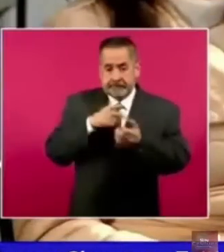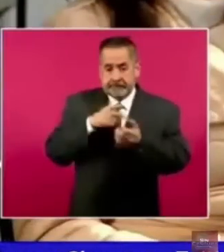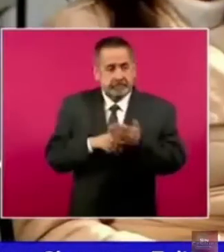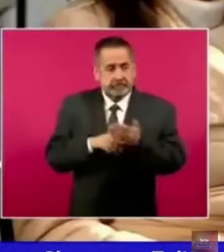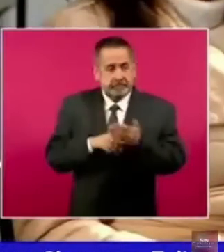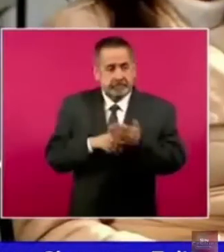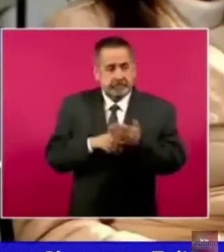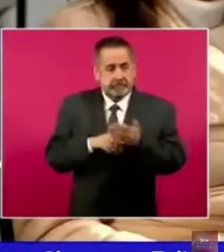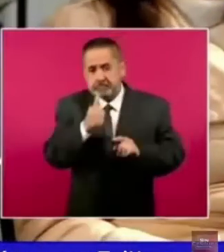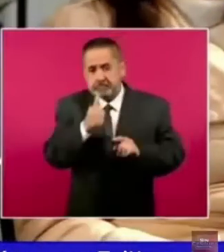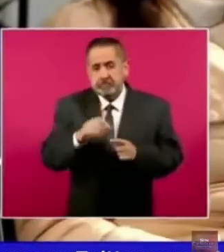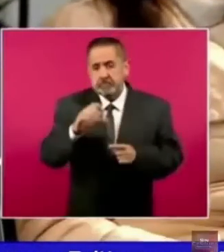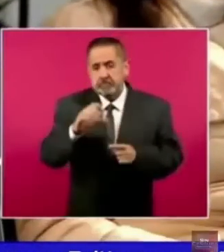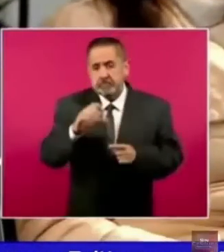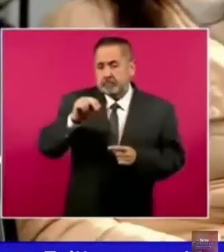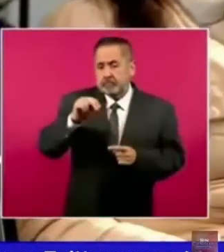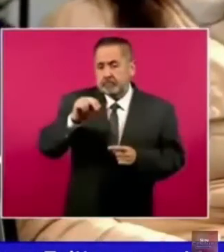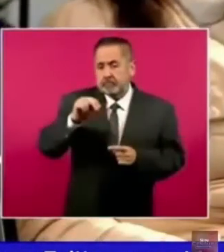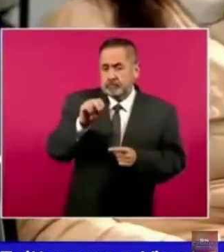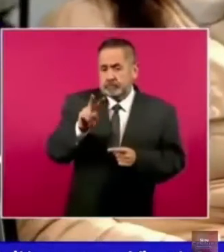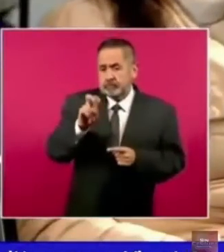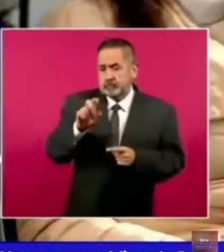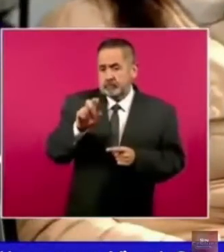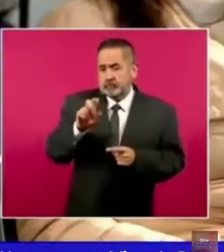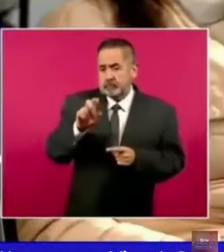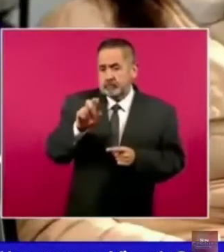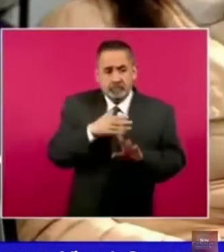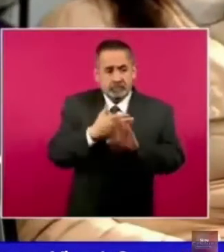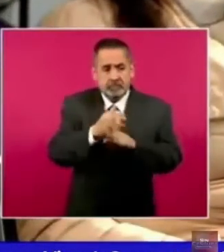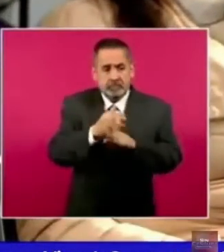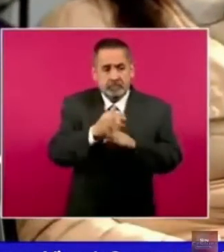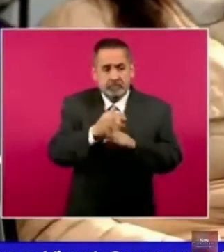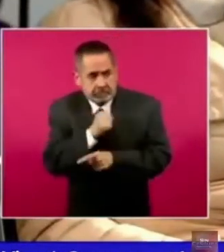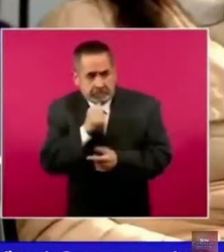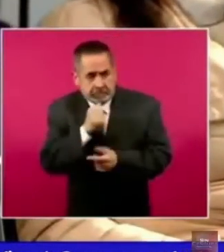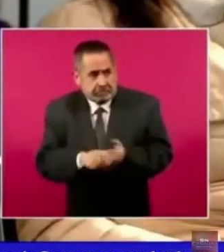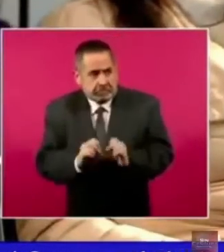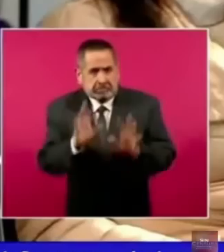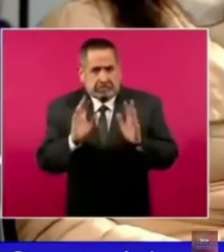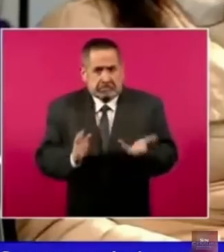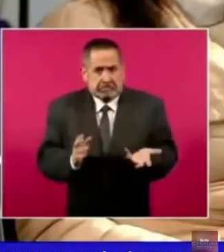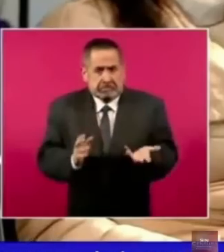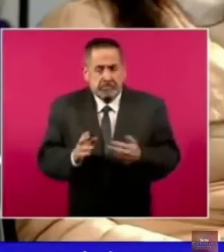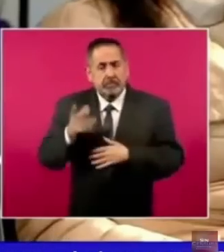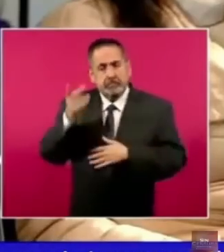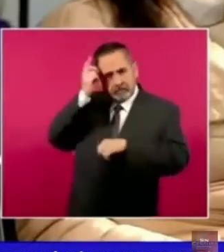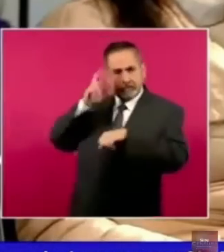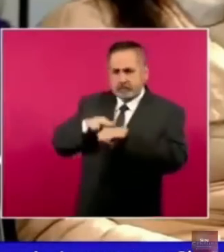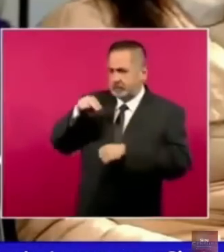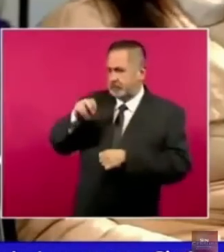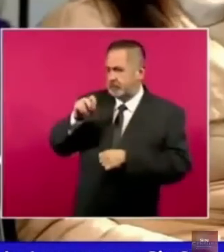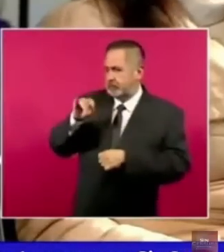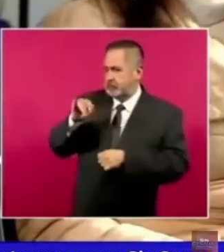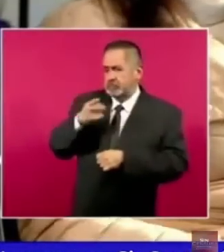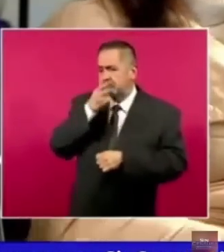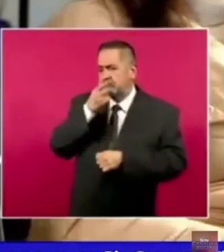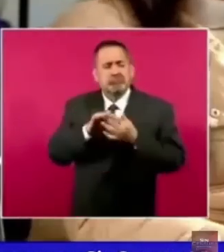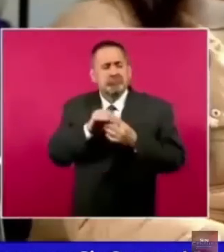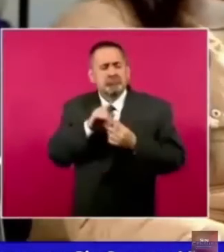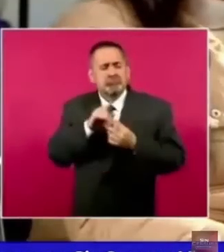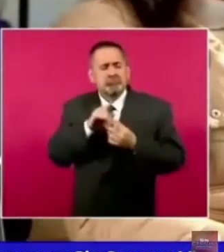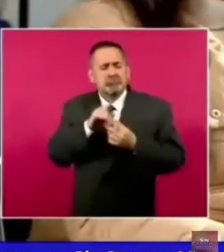Notimex, Conrado García Velasco. De hecho, la dirección de Notimex ni siquiera lo menciona